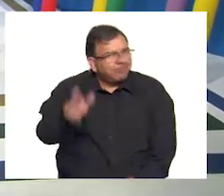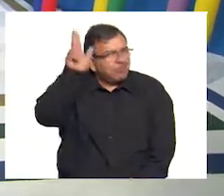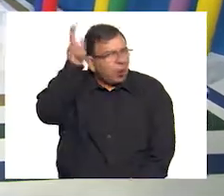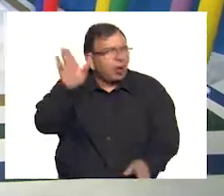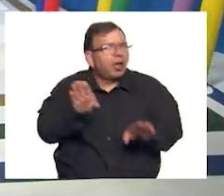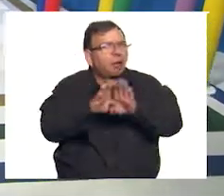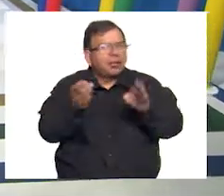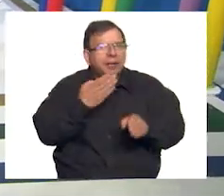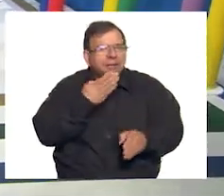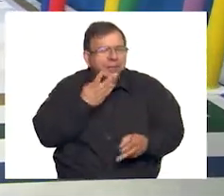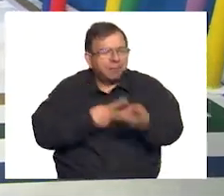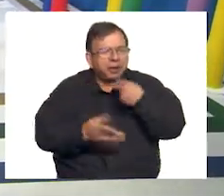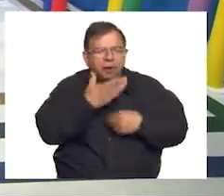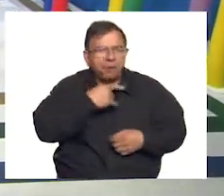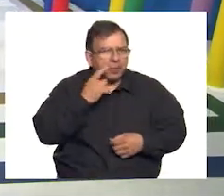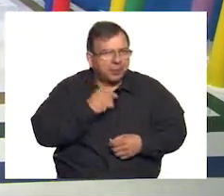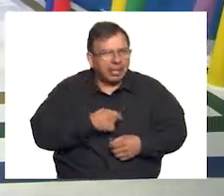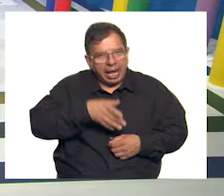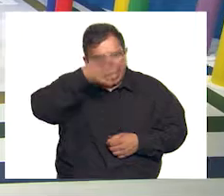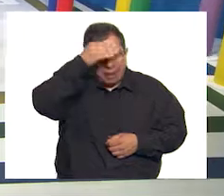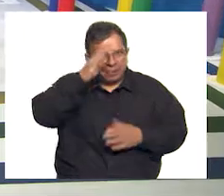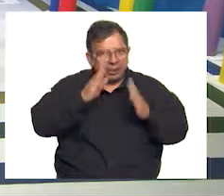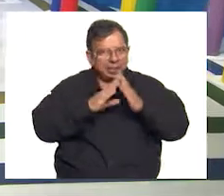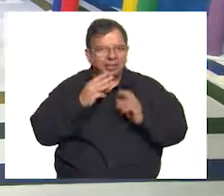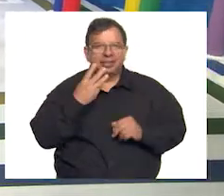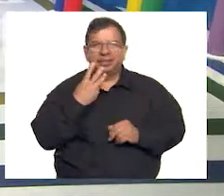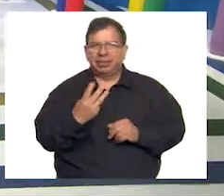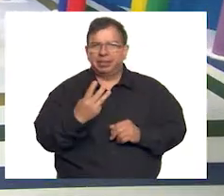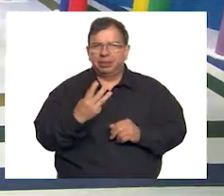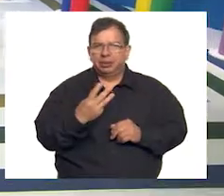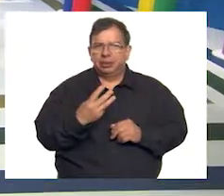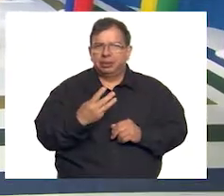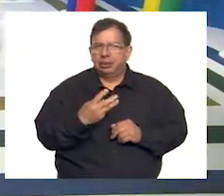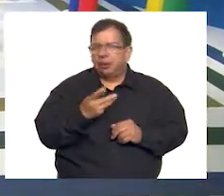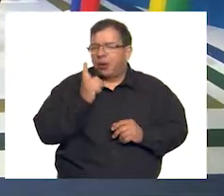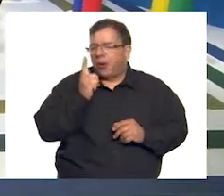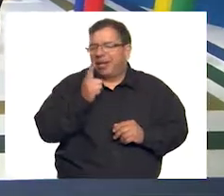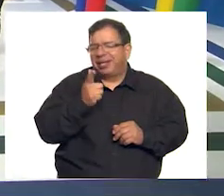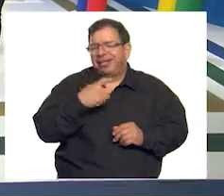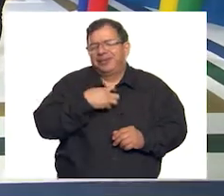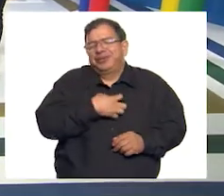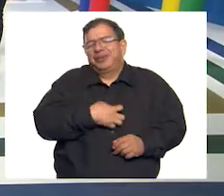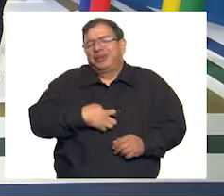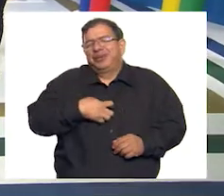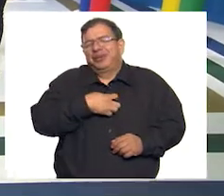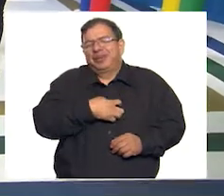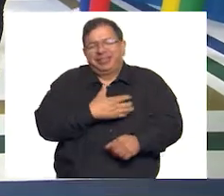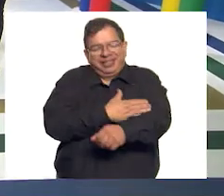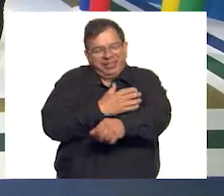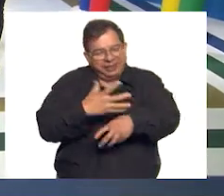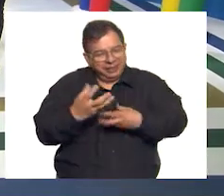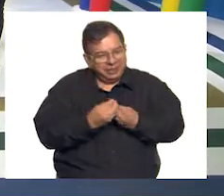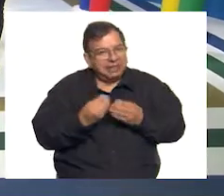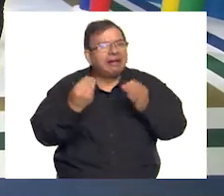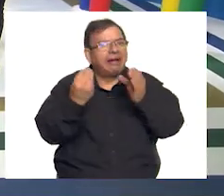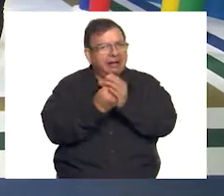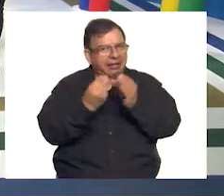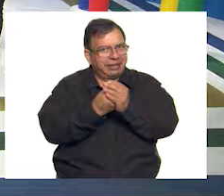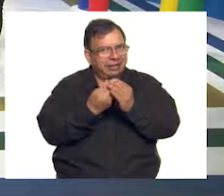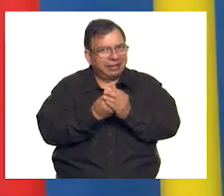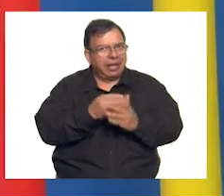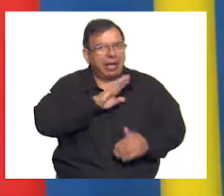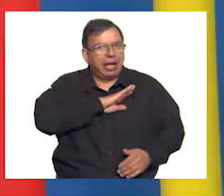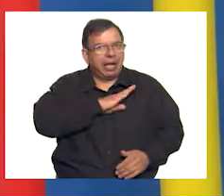¿cómo están? Bienvenidas y bienvenidos a Aprende en Casa 3. Espero que ya estén contentísimos de acompañarnos en una sesión más de